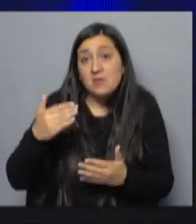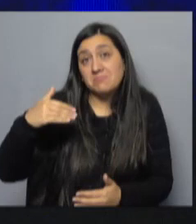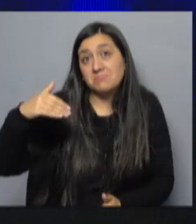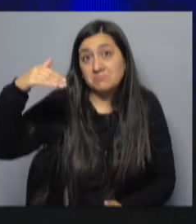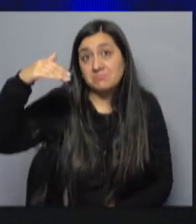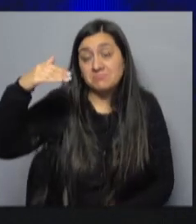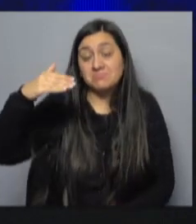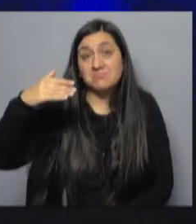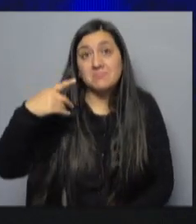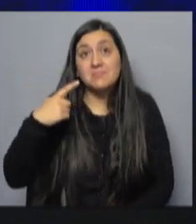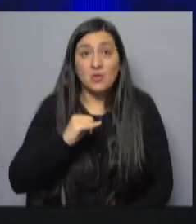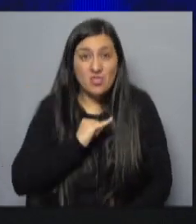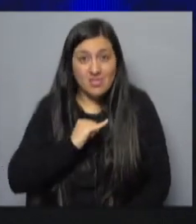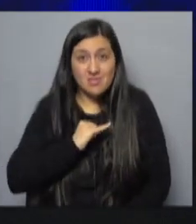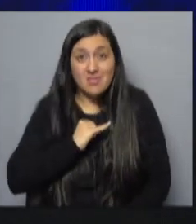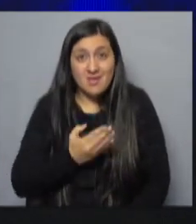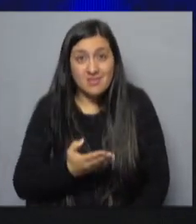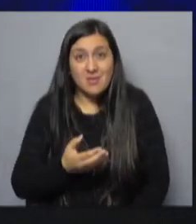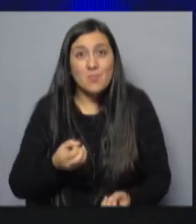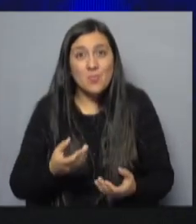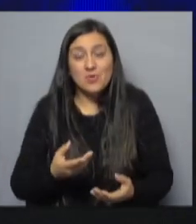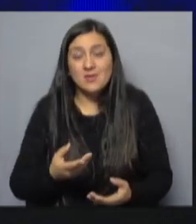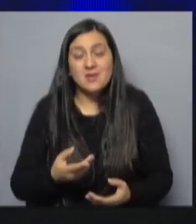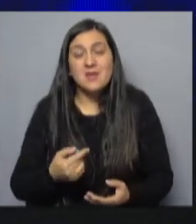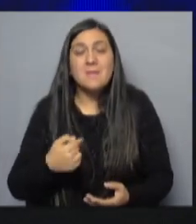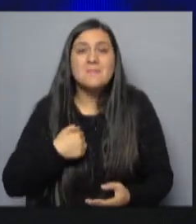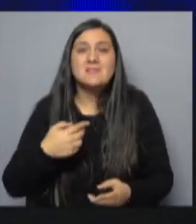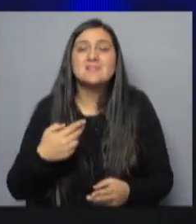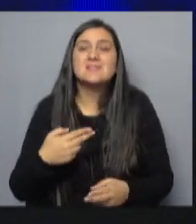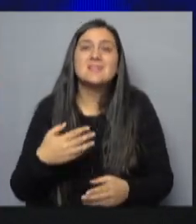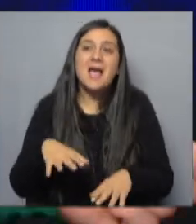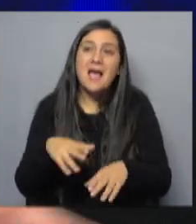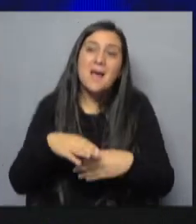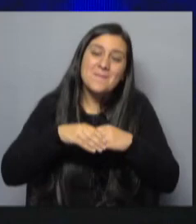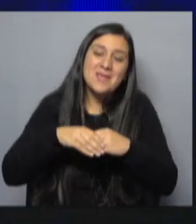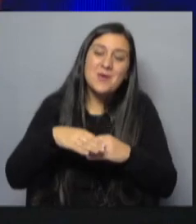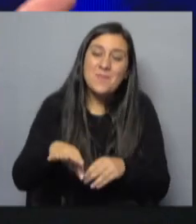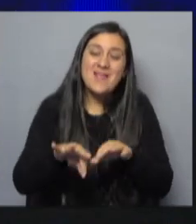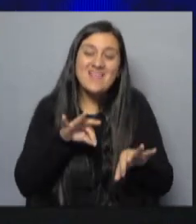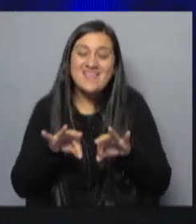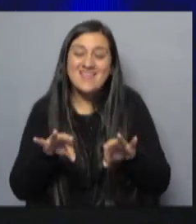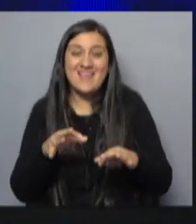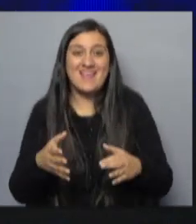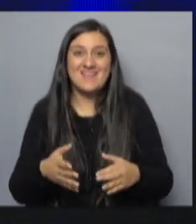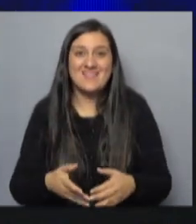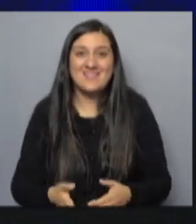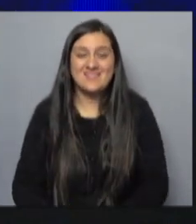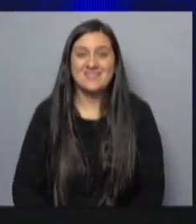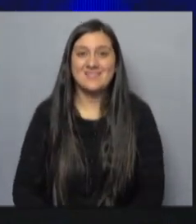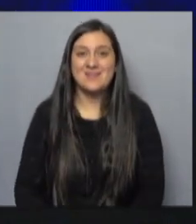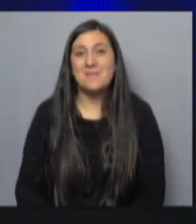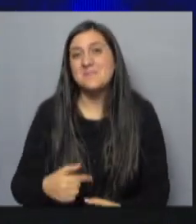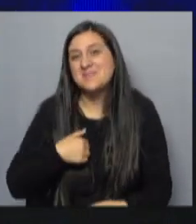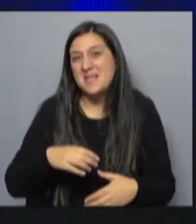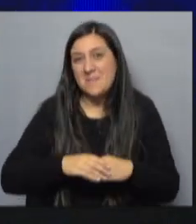de que es algo que es como que me puse yo y mis amistades, y no algo que me pusieron cuando ni siquiera tenía uso de razón. Claro,